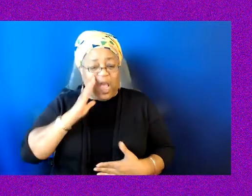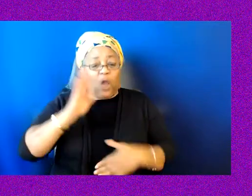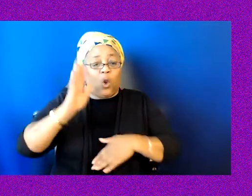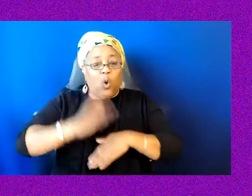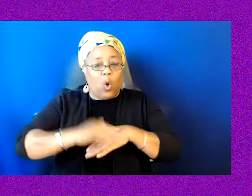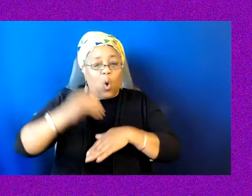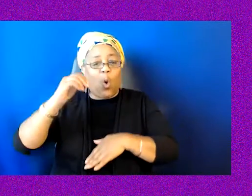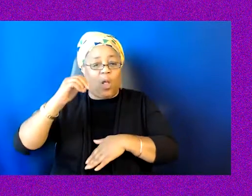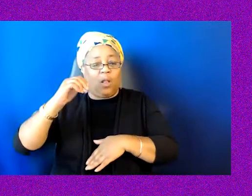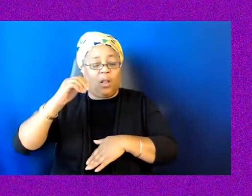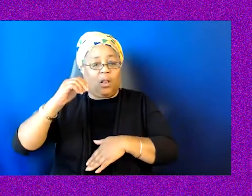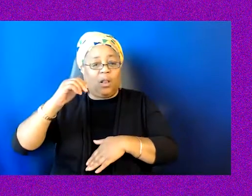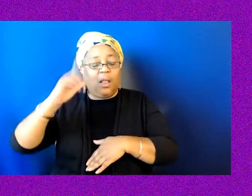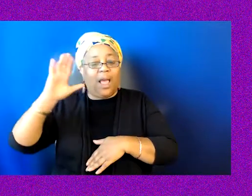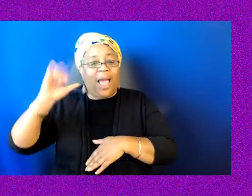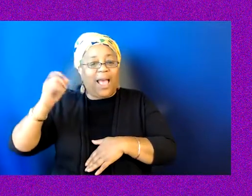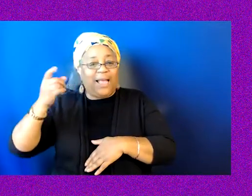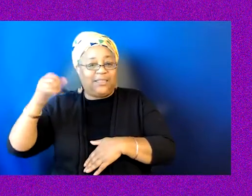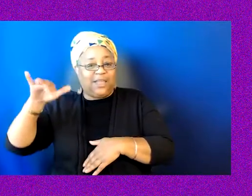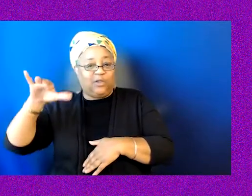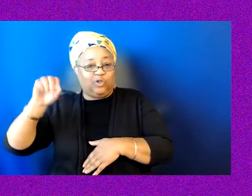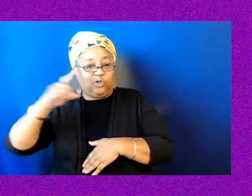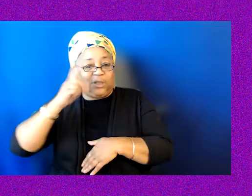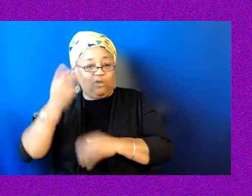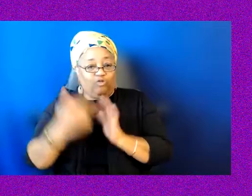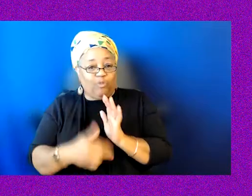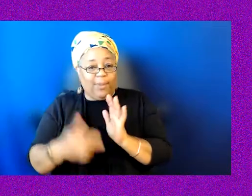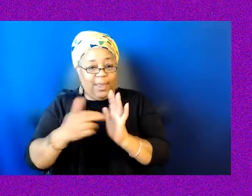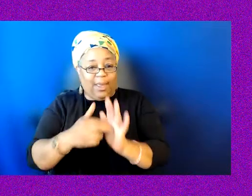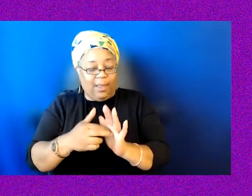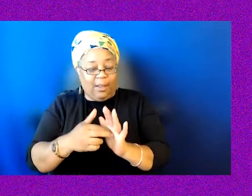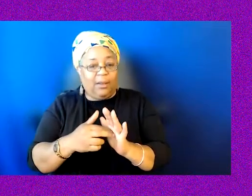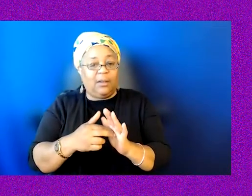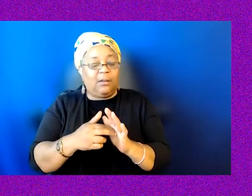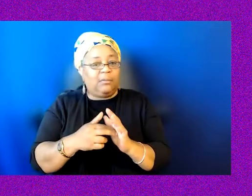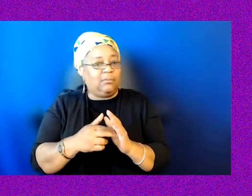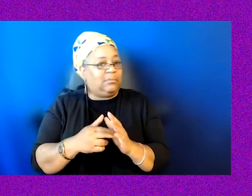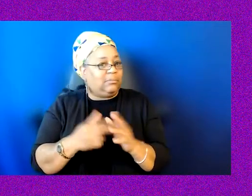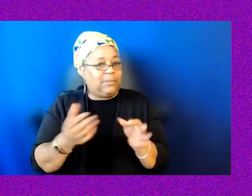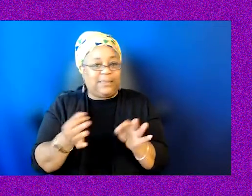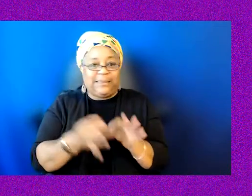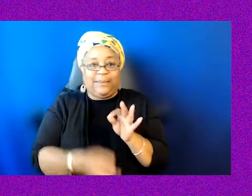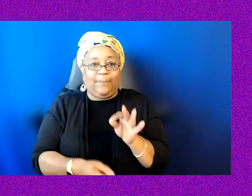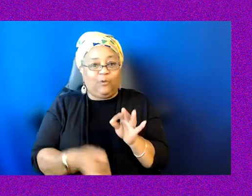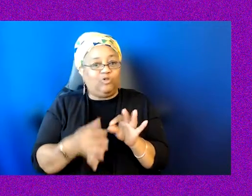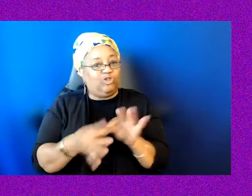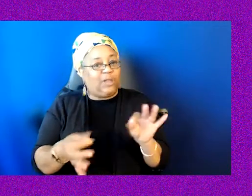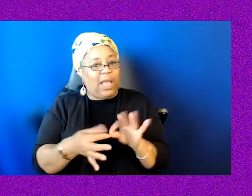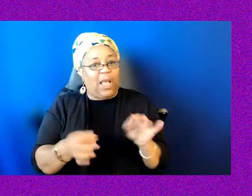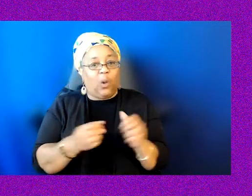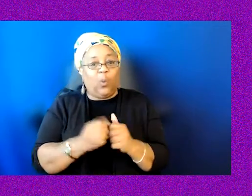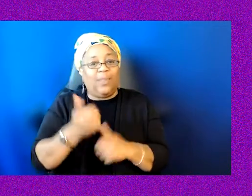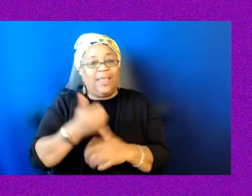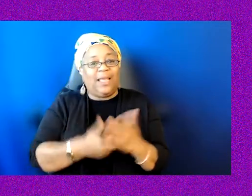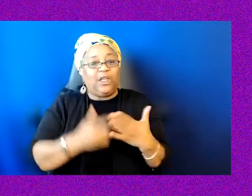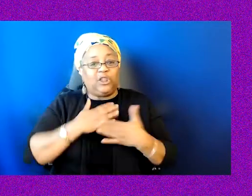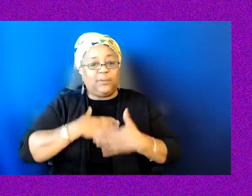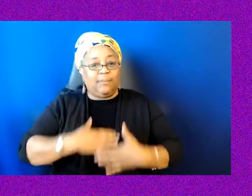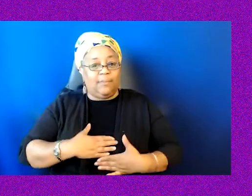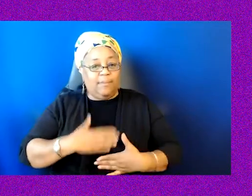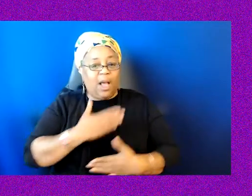convocar a nuestros antepasados elevados, exaltados, y vamos a hacer una invocación con cada parte de nuestro